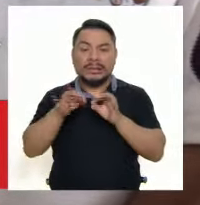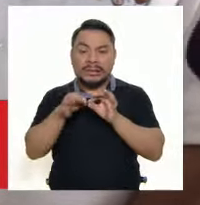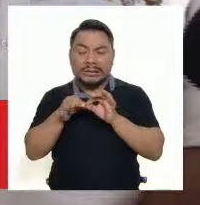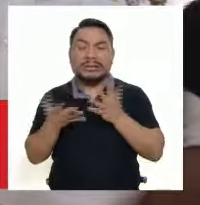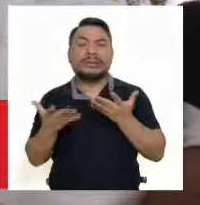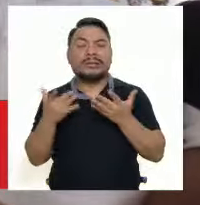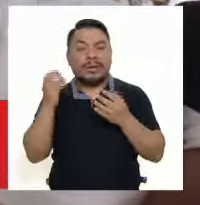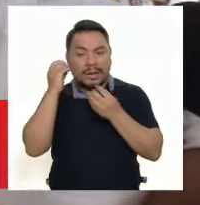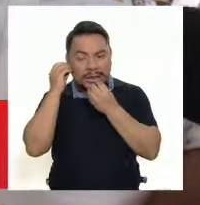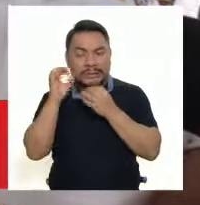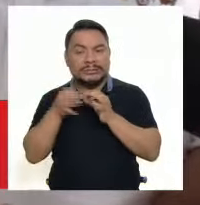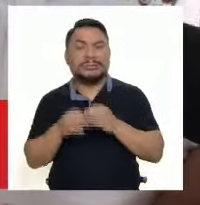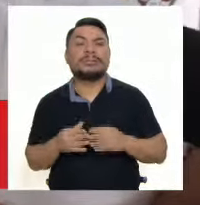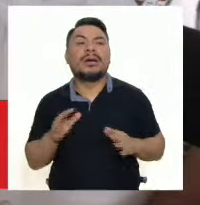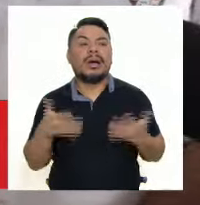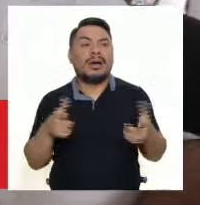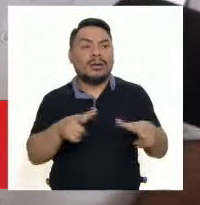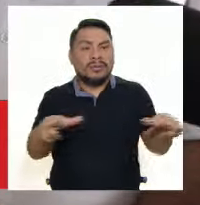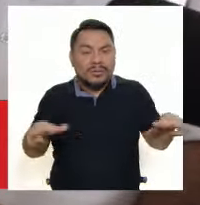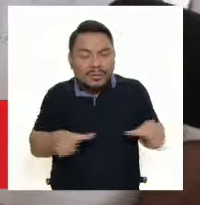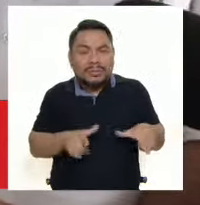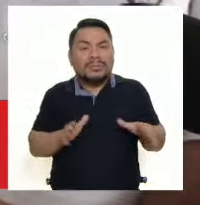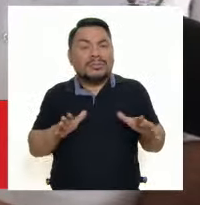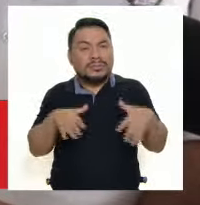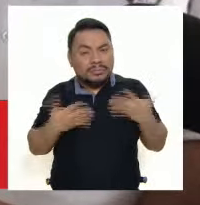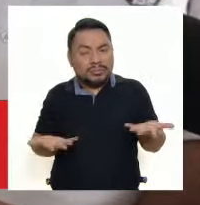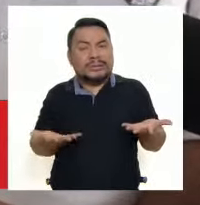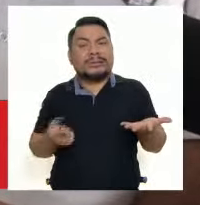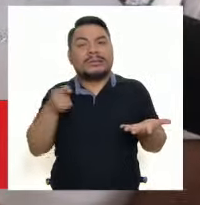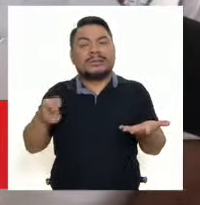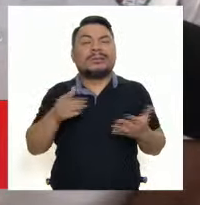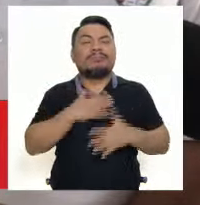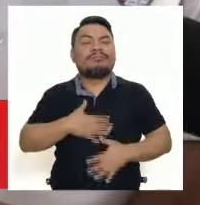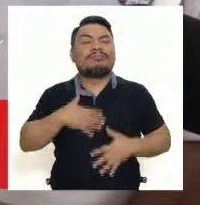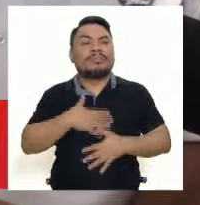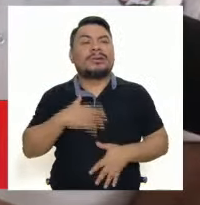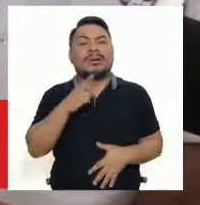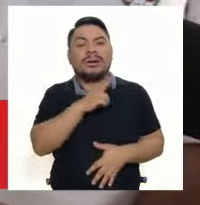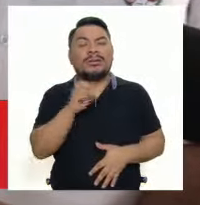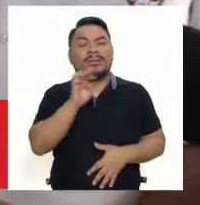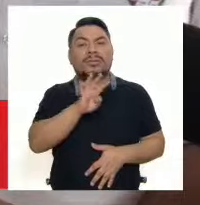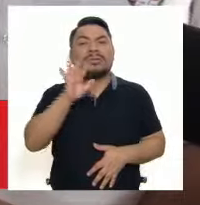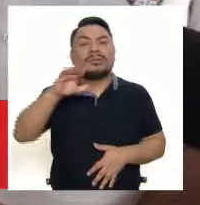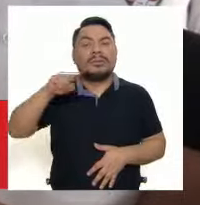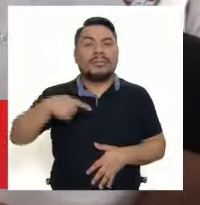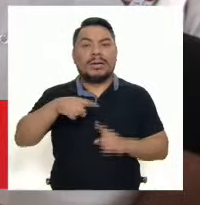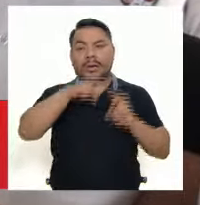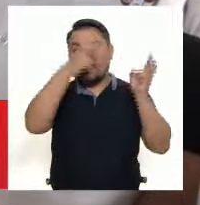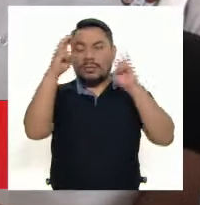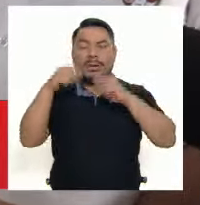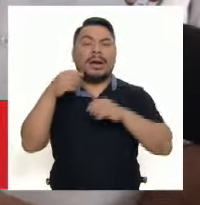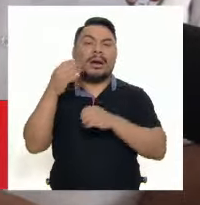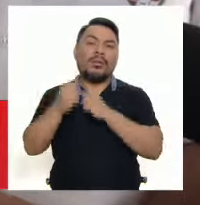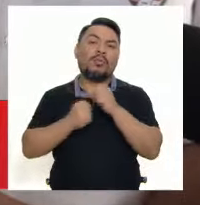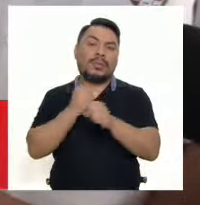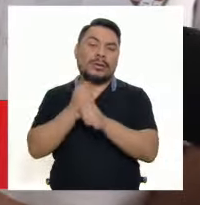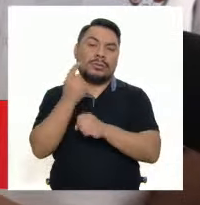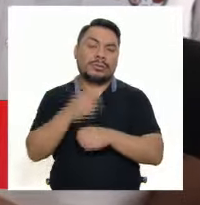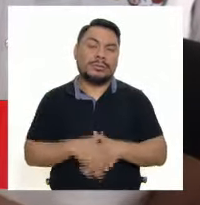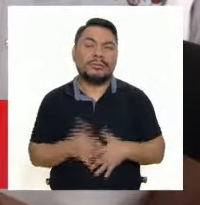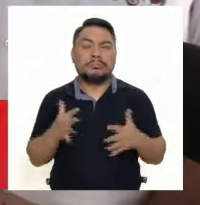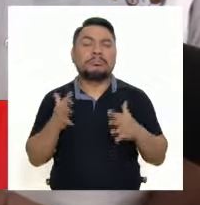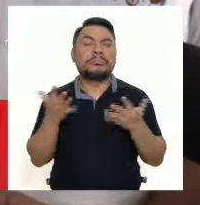hay un espacio que va a poder ser disfrutado por más de 245 mil turistas anualmente. Ese es el